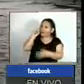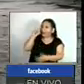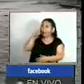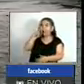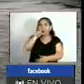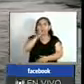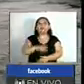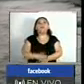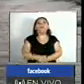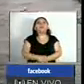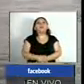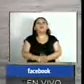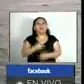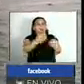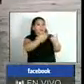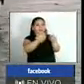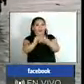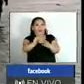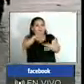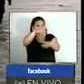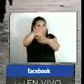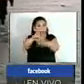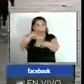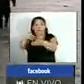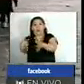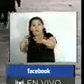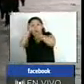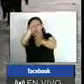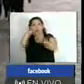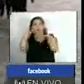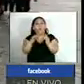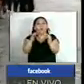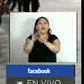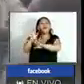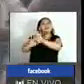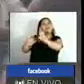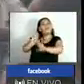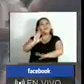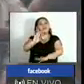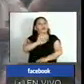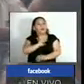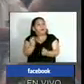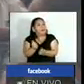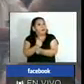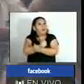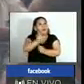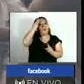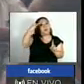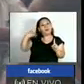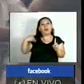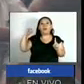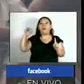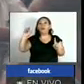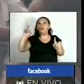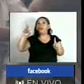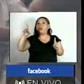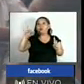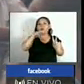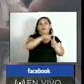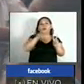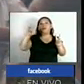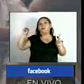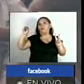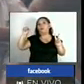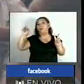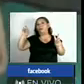Al interior de las instituciones humanitarias también hay historias de amor, como la que protagonizan Claudia de López y su esposo Marlene